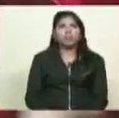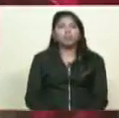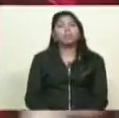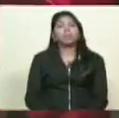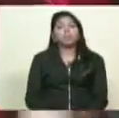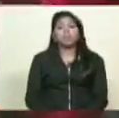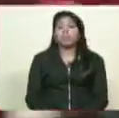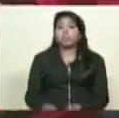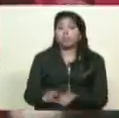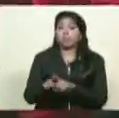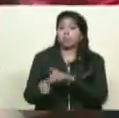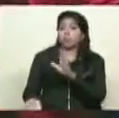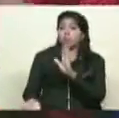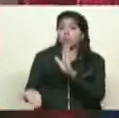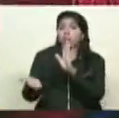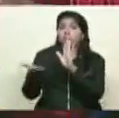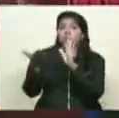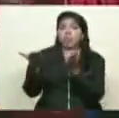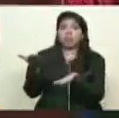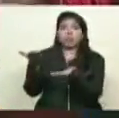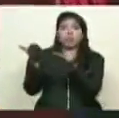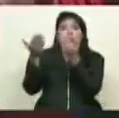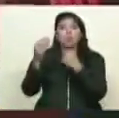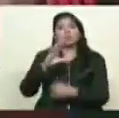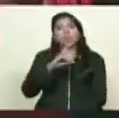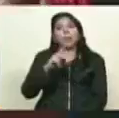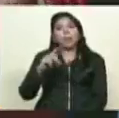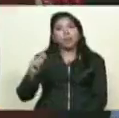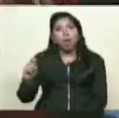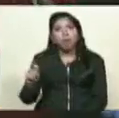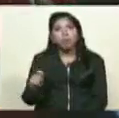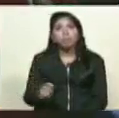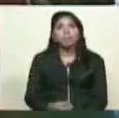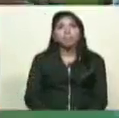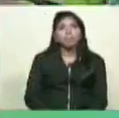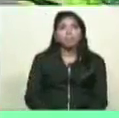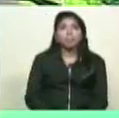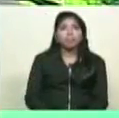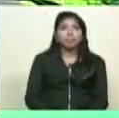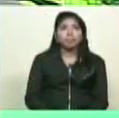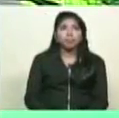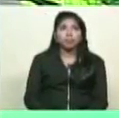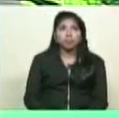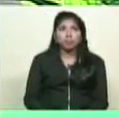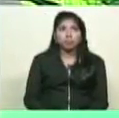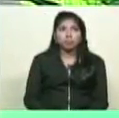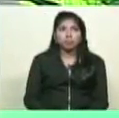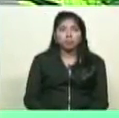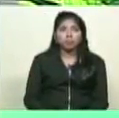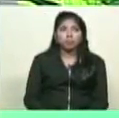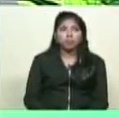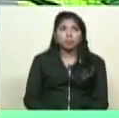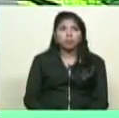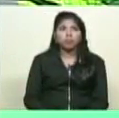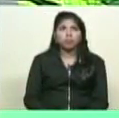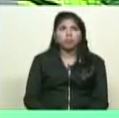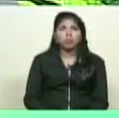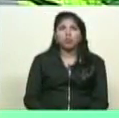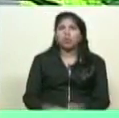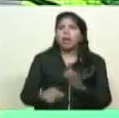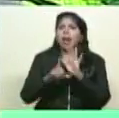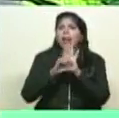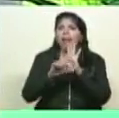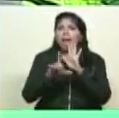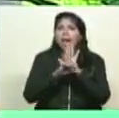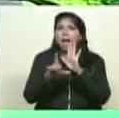CPT para lograr sus metas, para lograr sus objetivos. Una ley constitucional